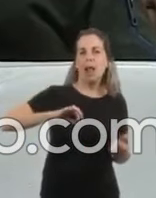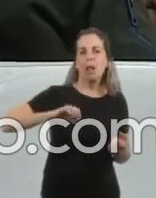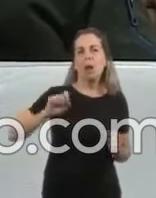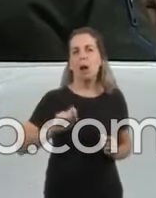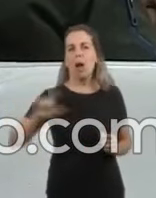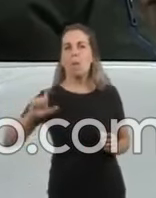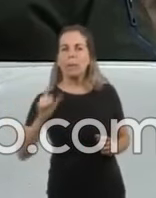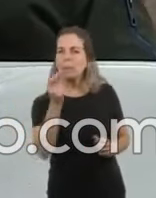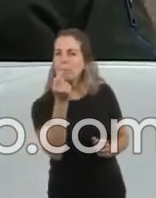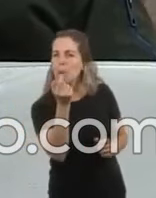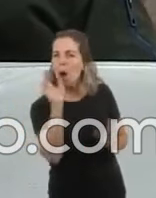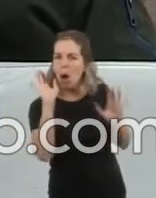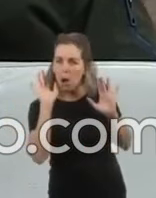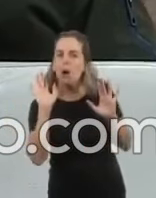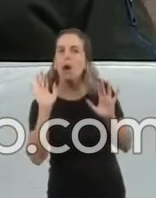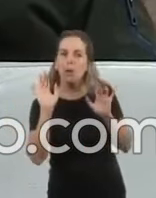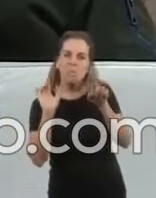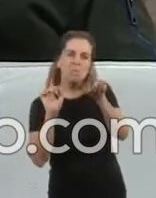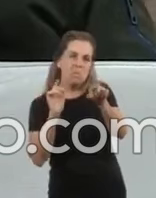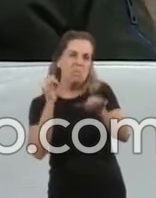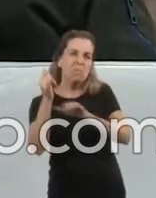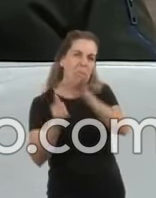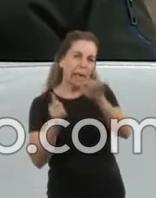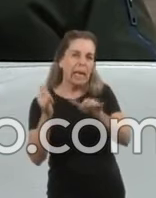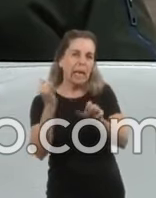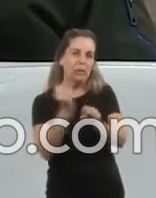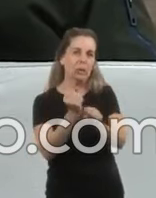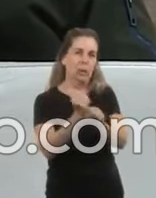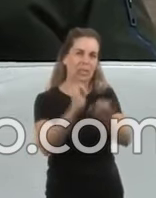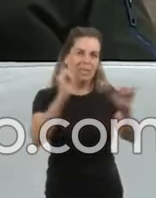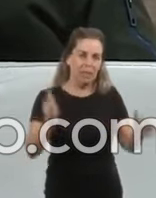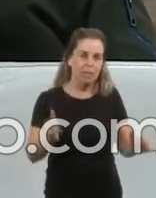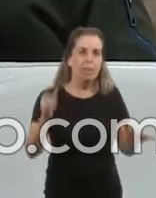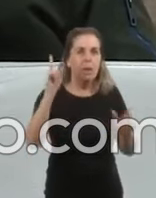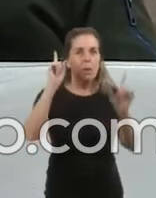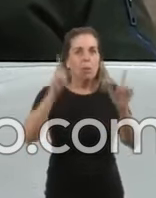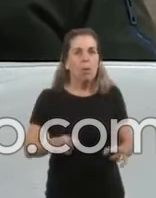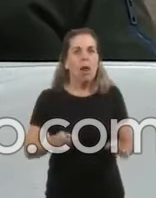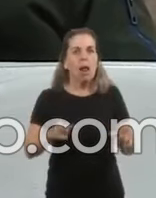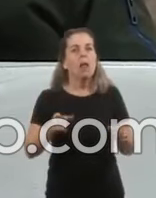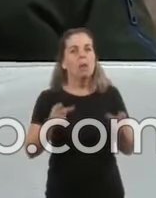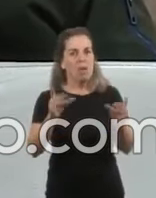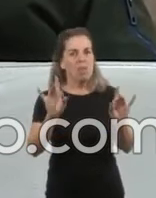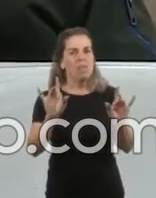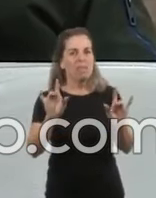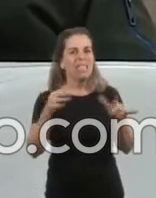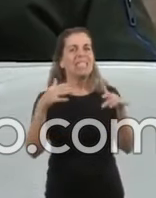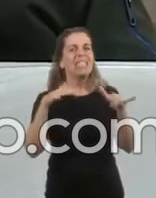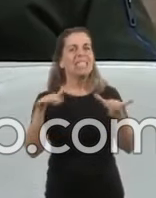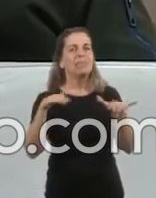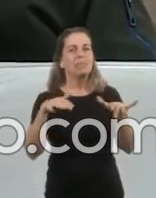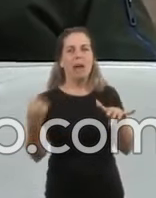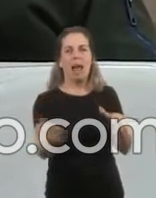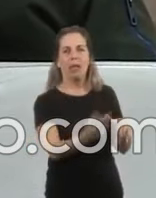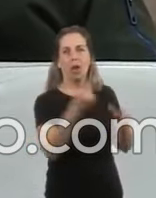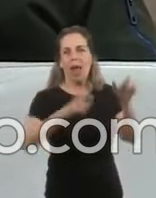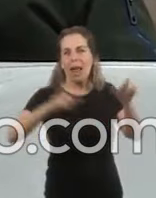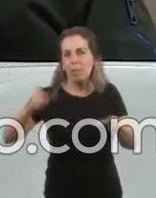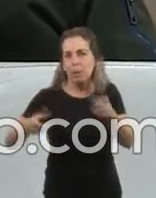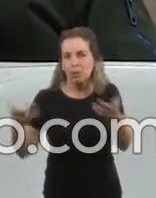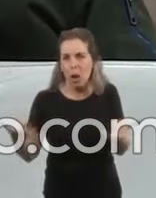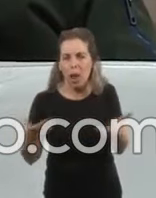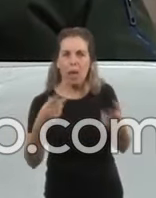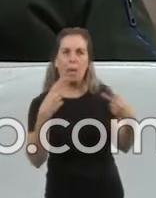por ahí se genere como dan algunos datos ustedes el trabajo se está volviendo un poco cruel para la gente en sí que no está pudiendo